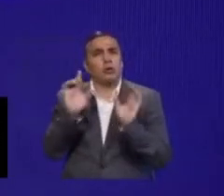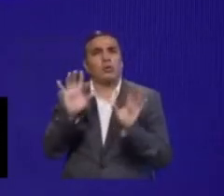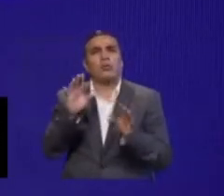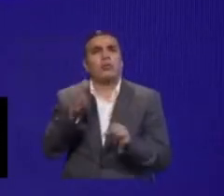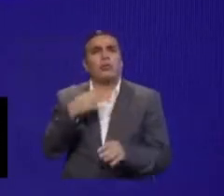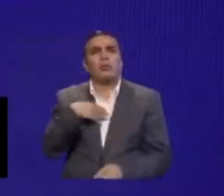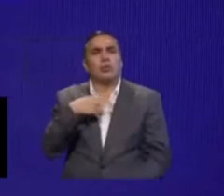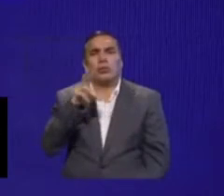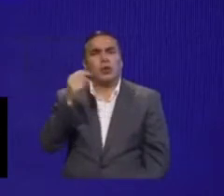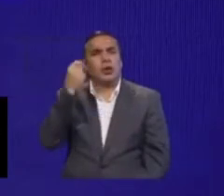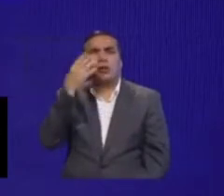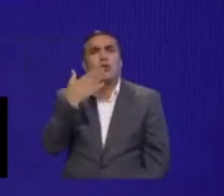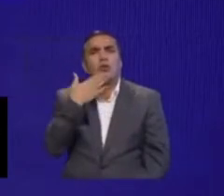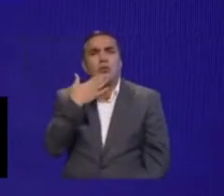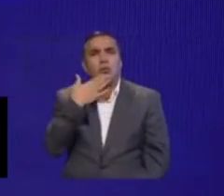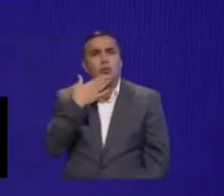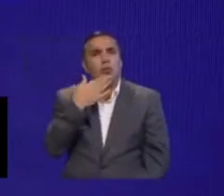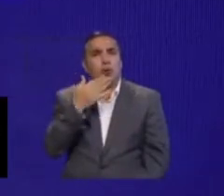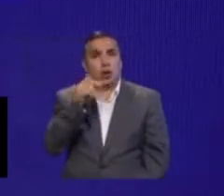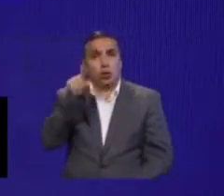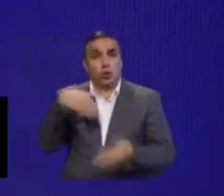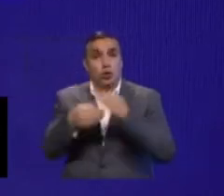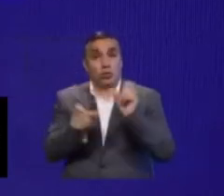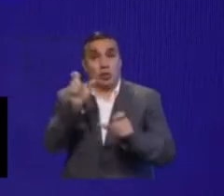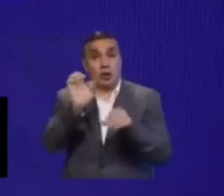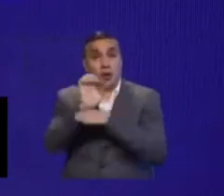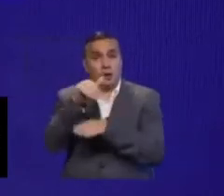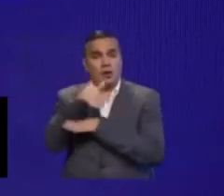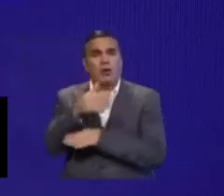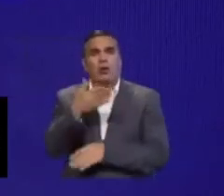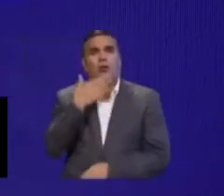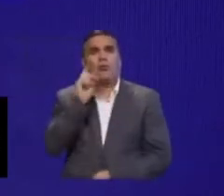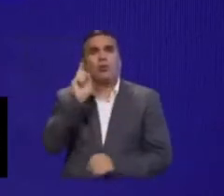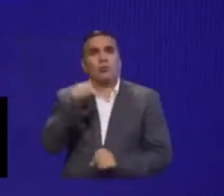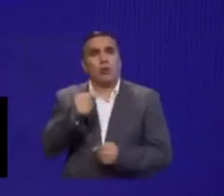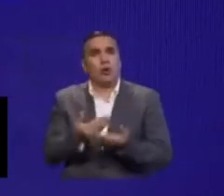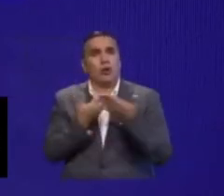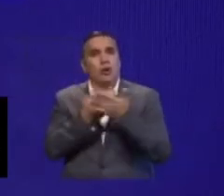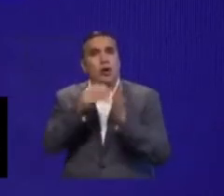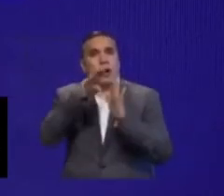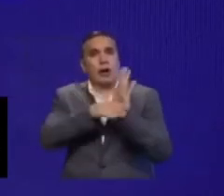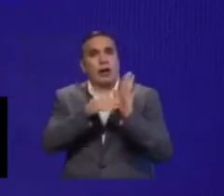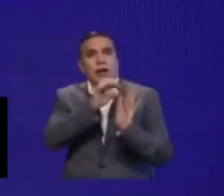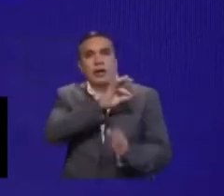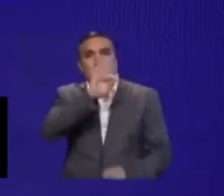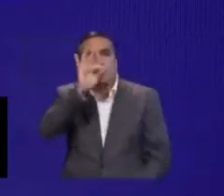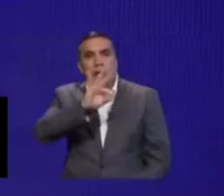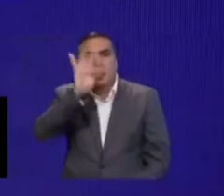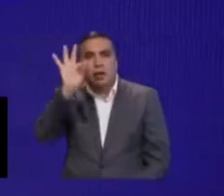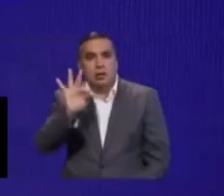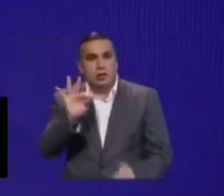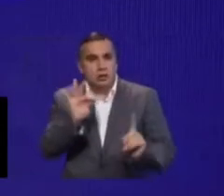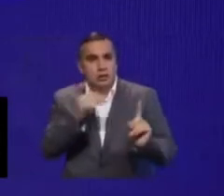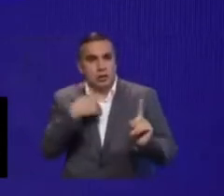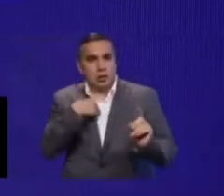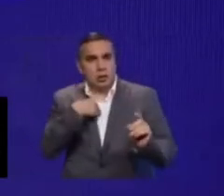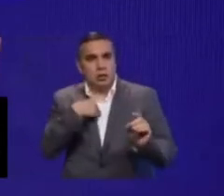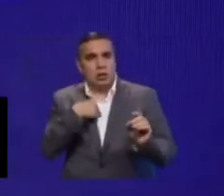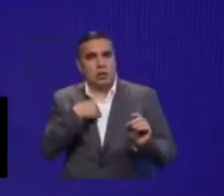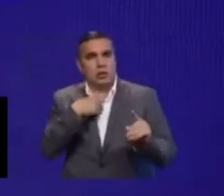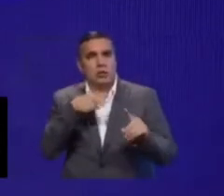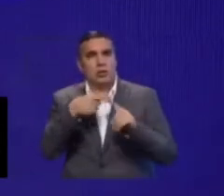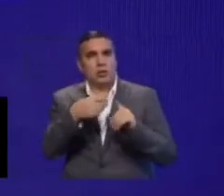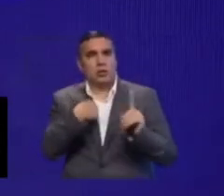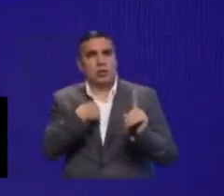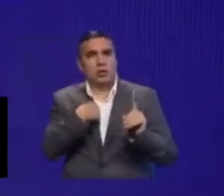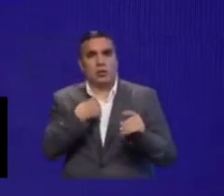recoge el sentir de todos los ecuatorianos, no entiendo cómo se pueden ofrecer reducción de tasas de interés cuando quien tiene acceso a esto de aquí lo pudo haber hecho